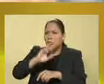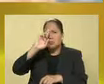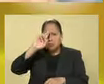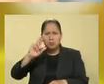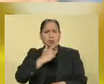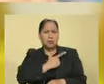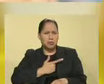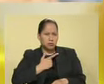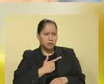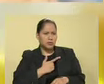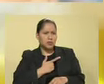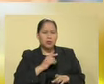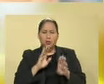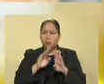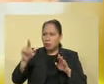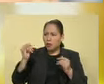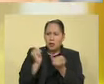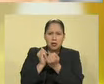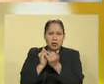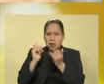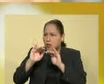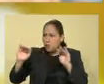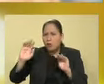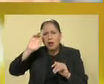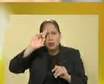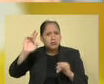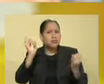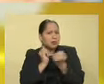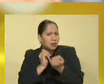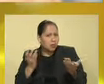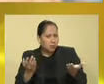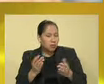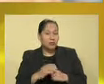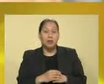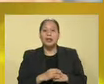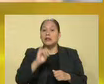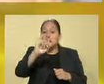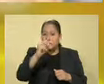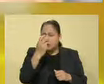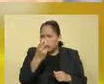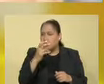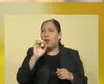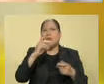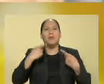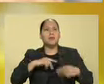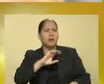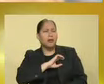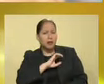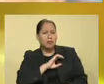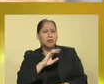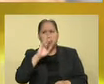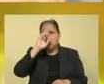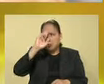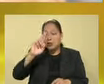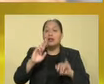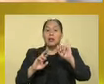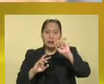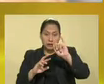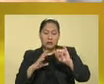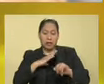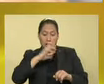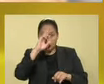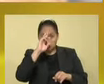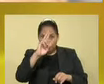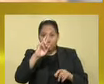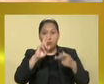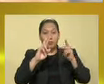que tienen un puesto igual o más alto, más bajo que tú. Claro gente que que sí. quieres, ¿no? Claro que Quieres sí. mucho. Se va a dar el respeto. Pero